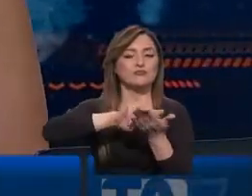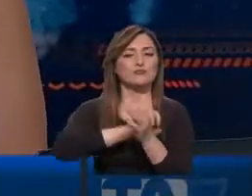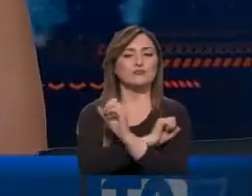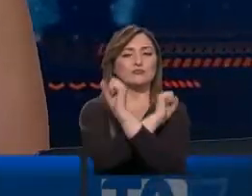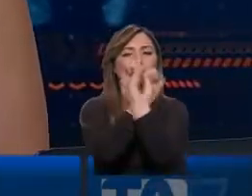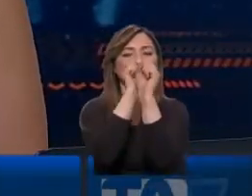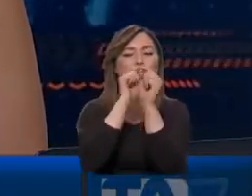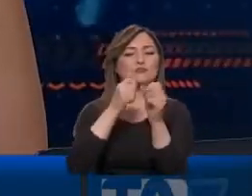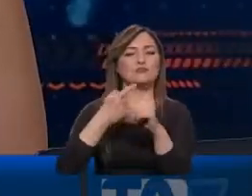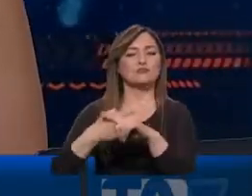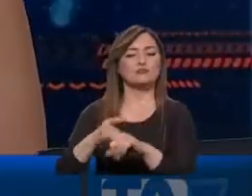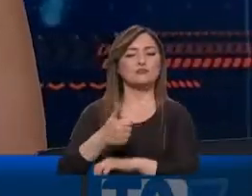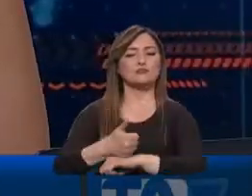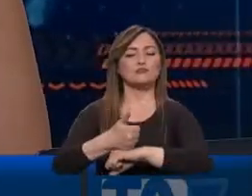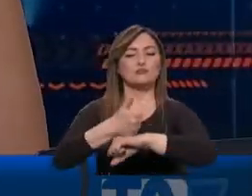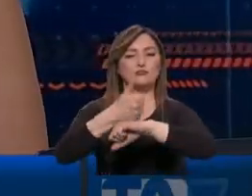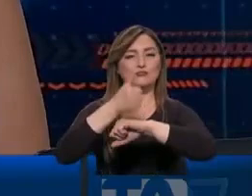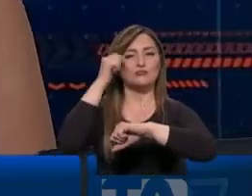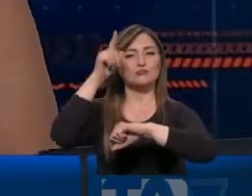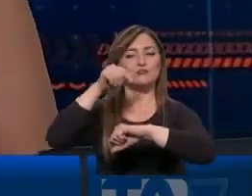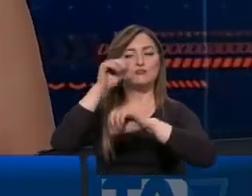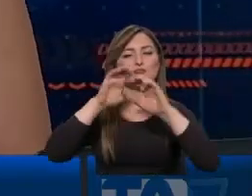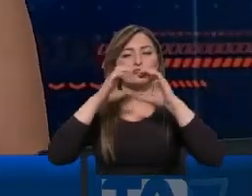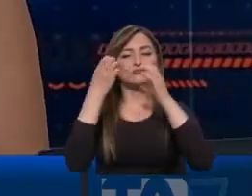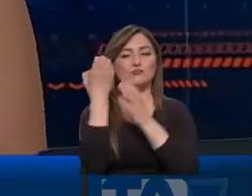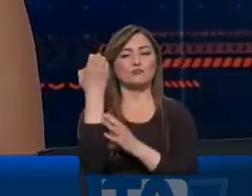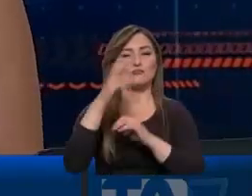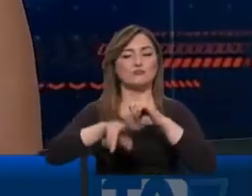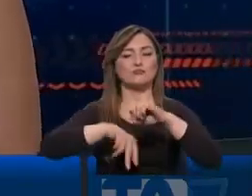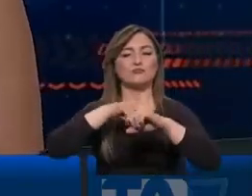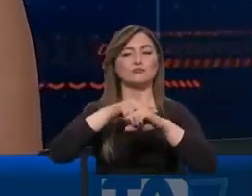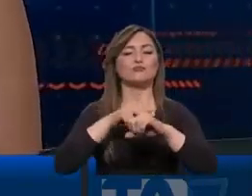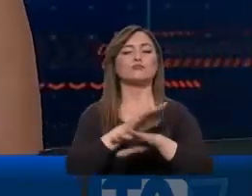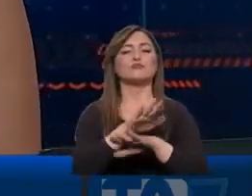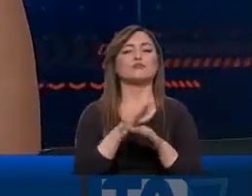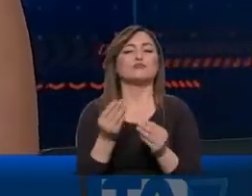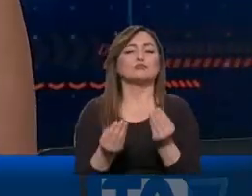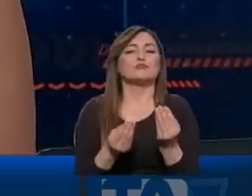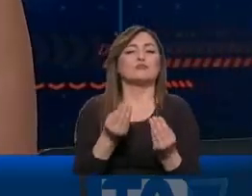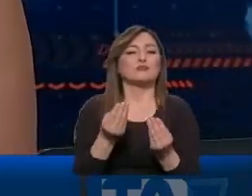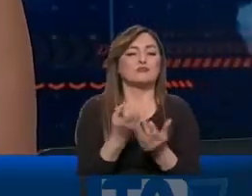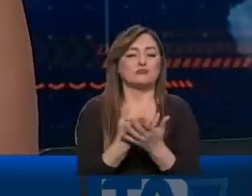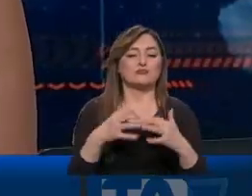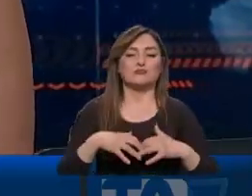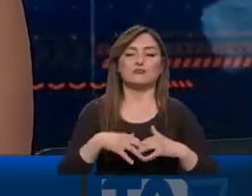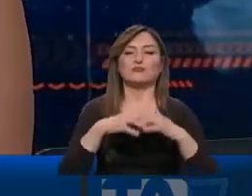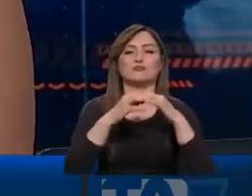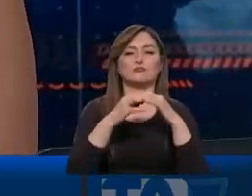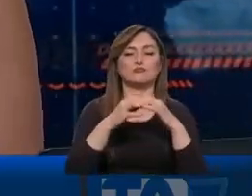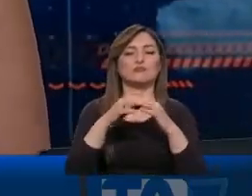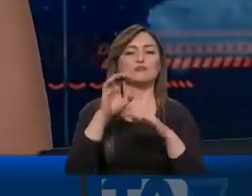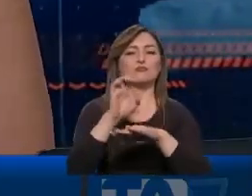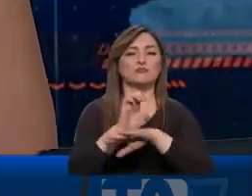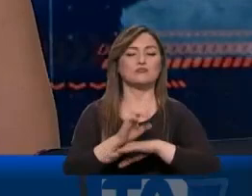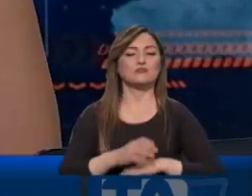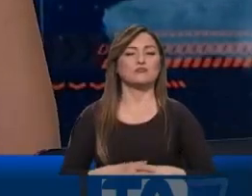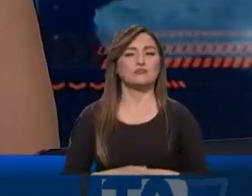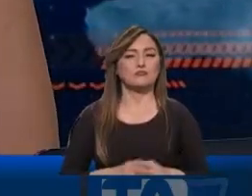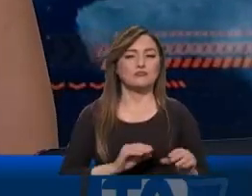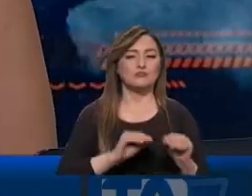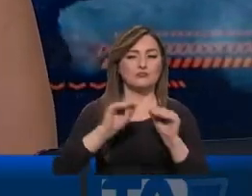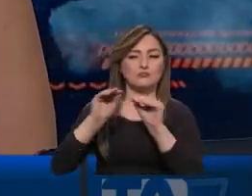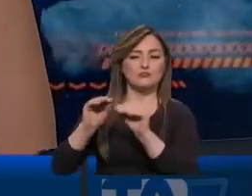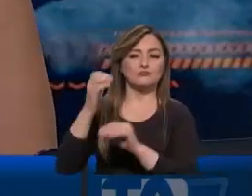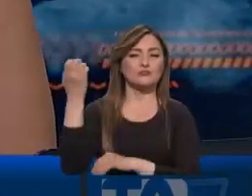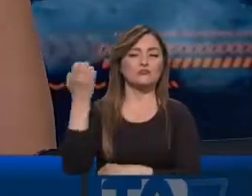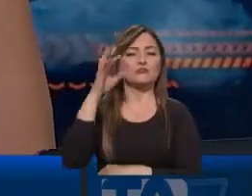varias autoridades del gobierno y el COE Nacional para definir acciones respecto al tema de la reactivación económica aquí en el país. Nos trasladamos ahora